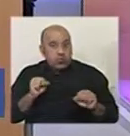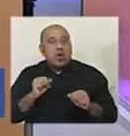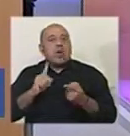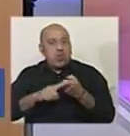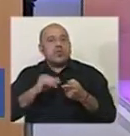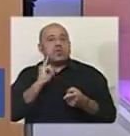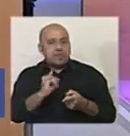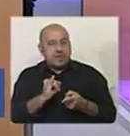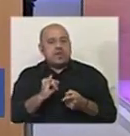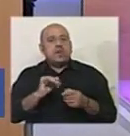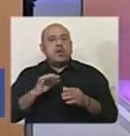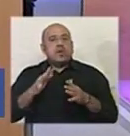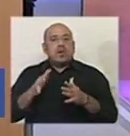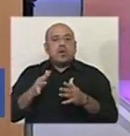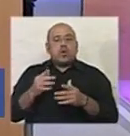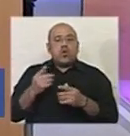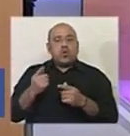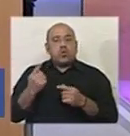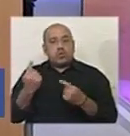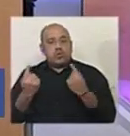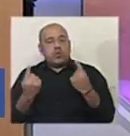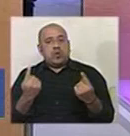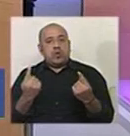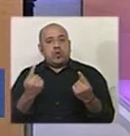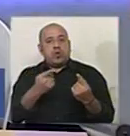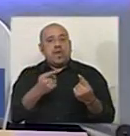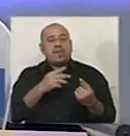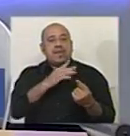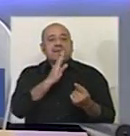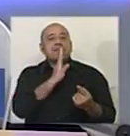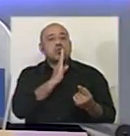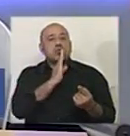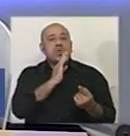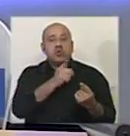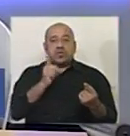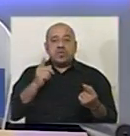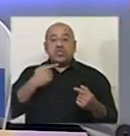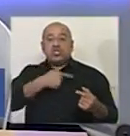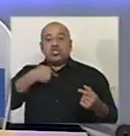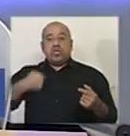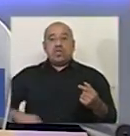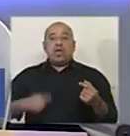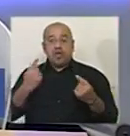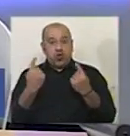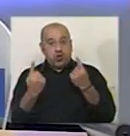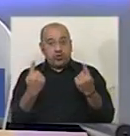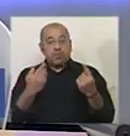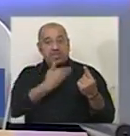manera, se acordó entre Trump y el presidente chino Xi Jinping